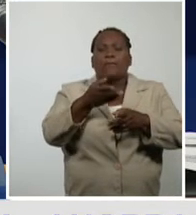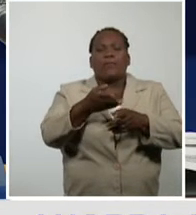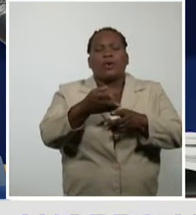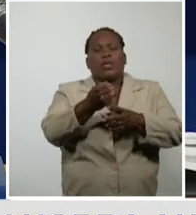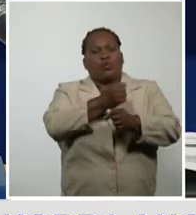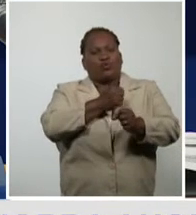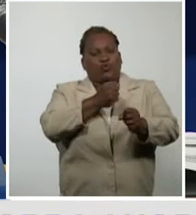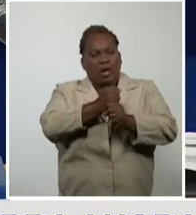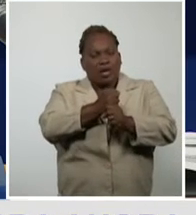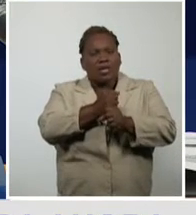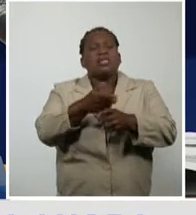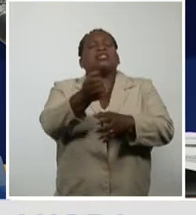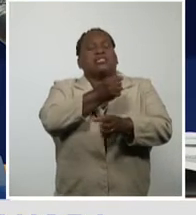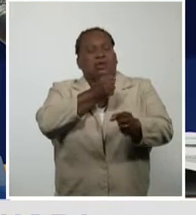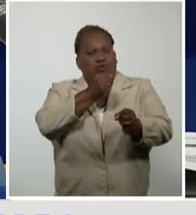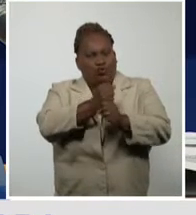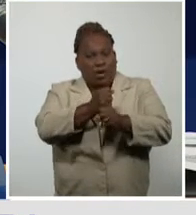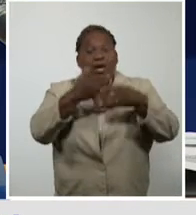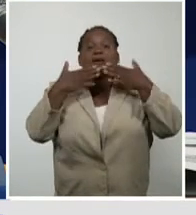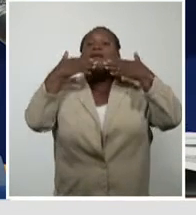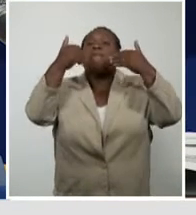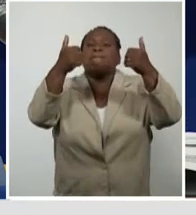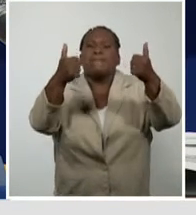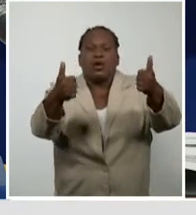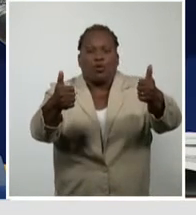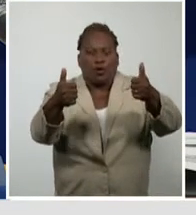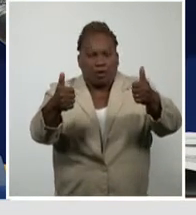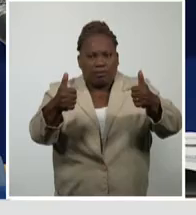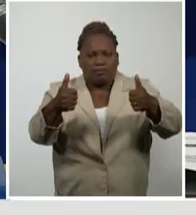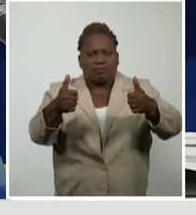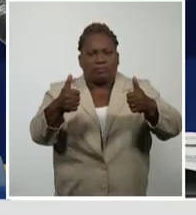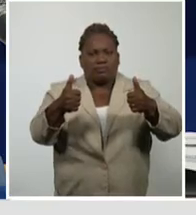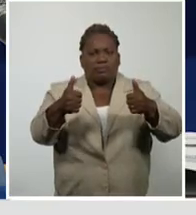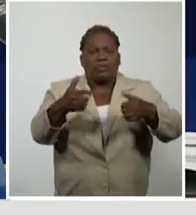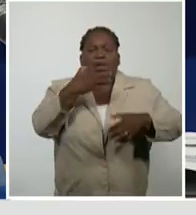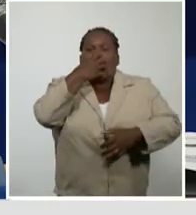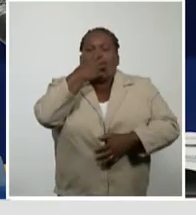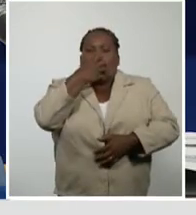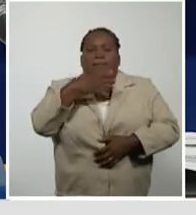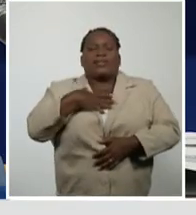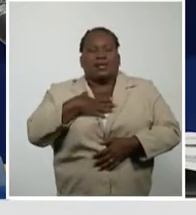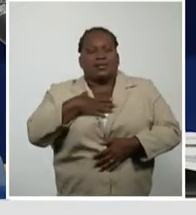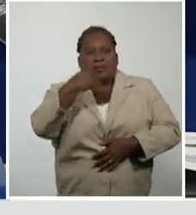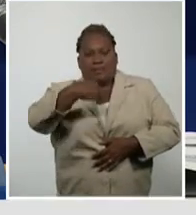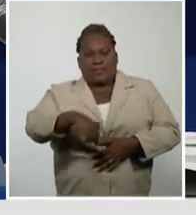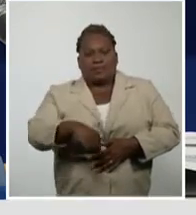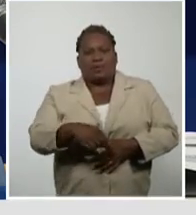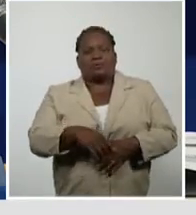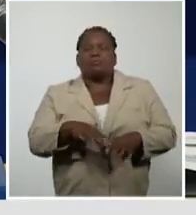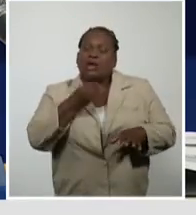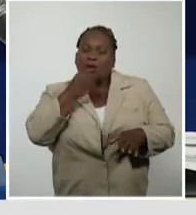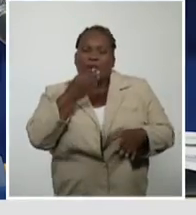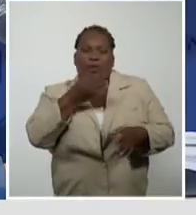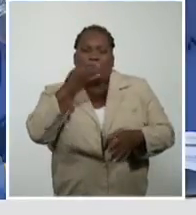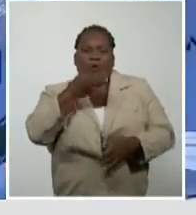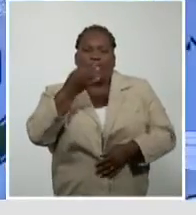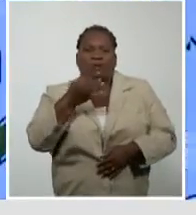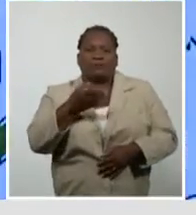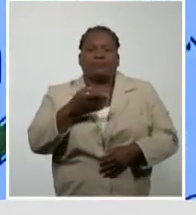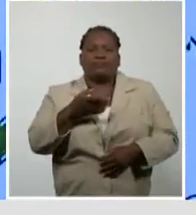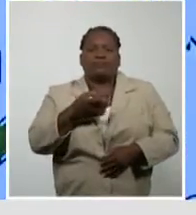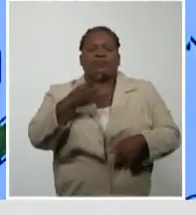se utiliza y mejora indiscutiblemente la ventilación de esa persona. Es lo que pudiera decir. NBC